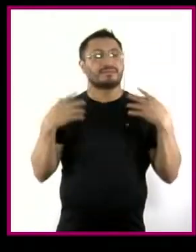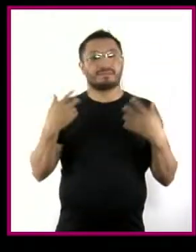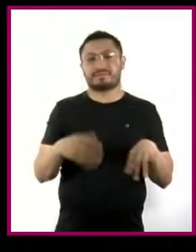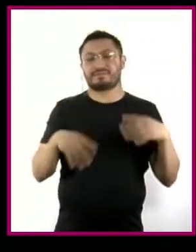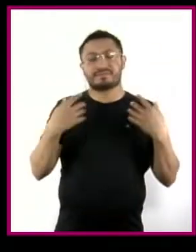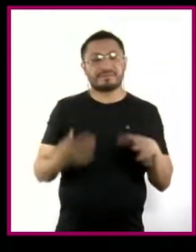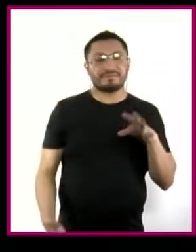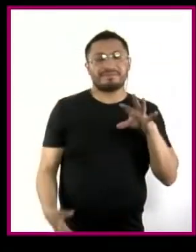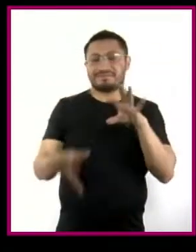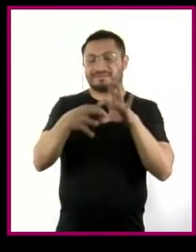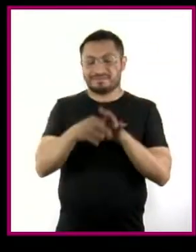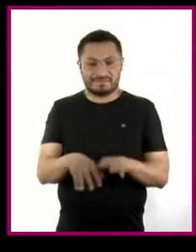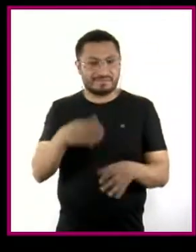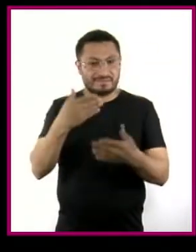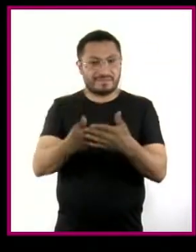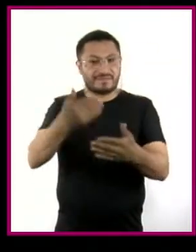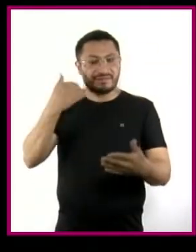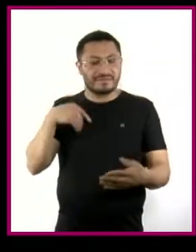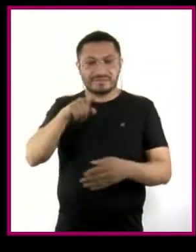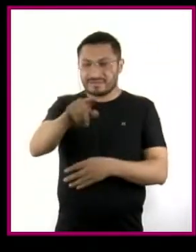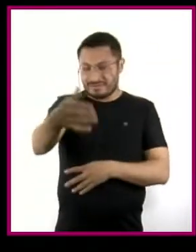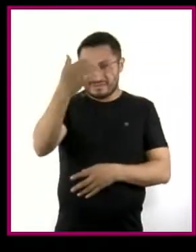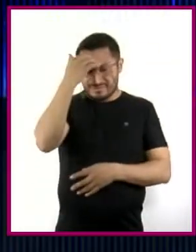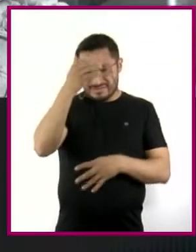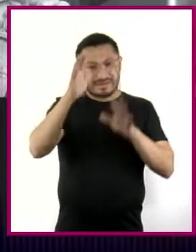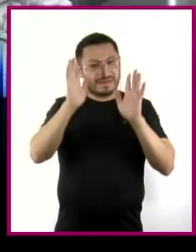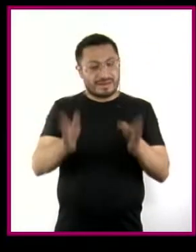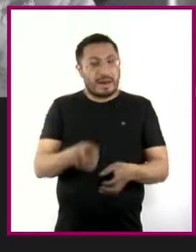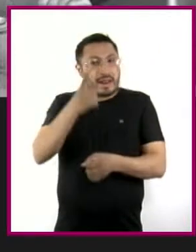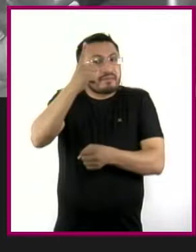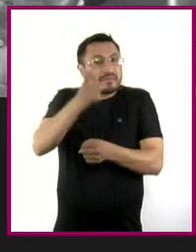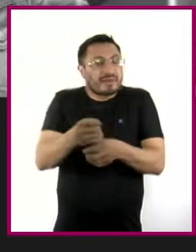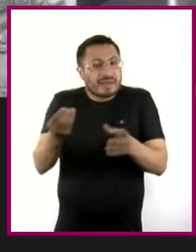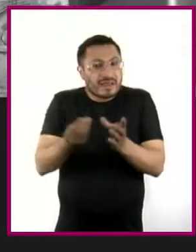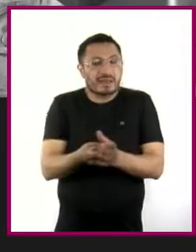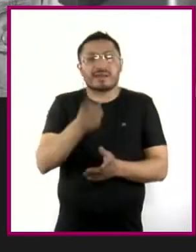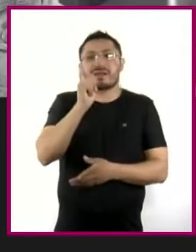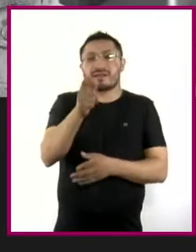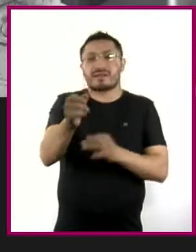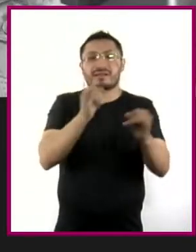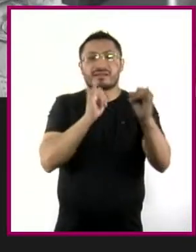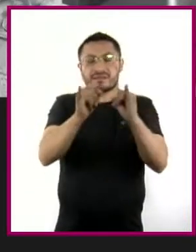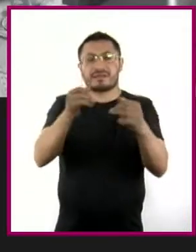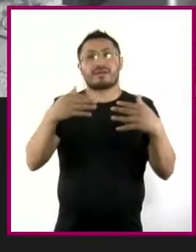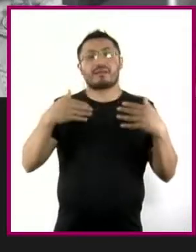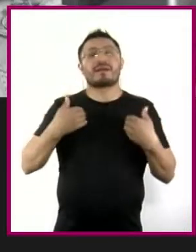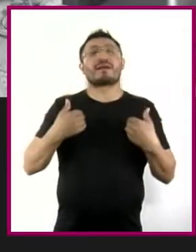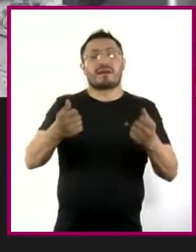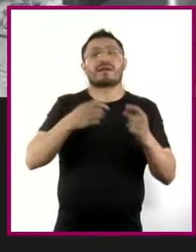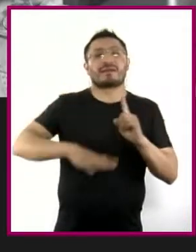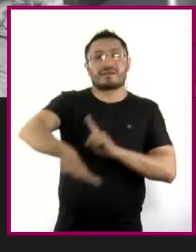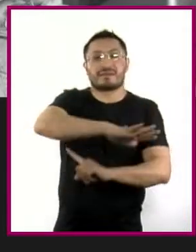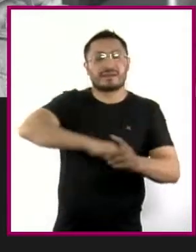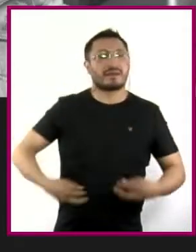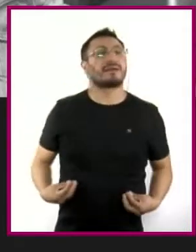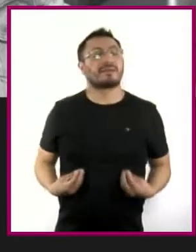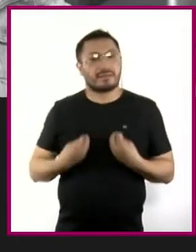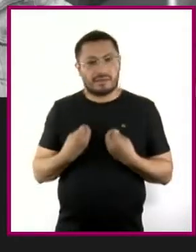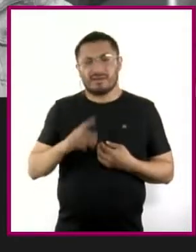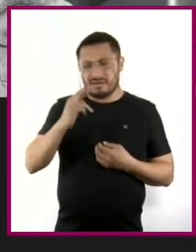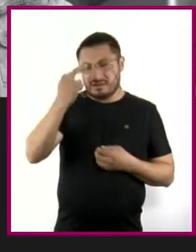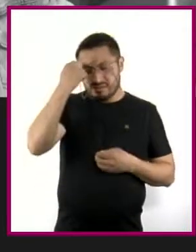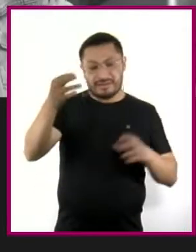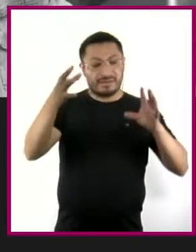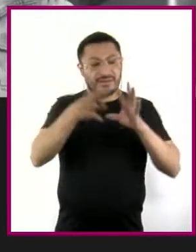muy relacionado con el que te presentamos en nuestro primer programa, Interpretar la vida. ¿Recuerdas que te conté sobre La